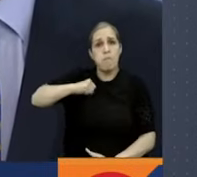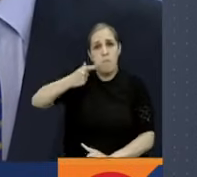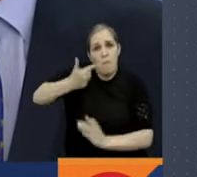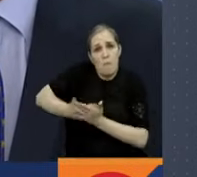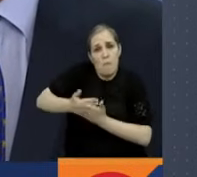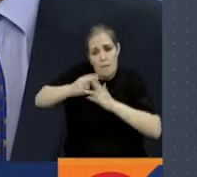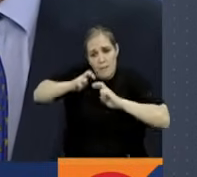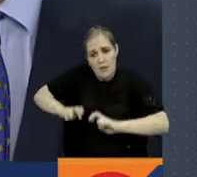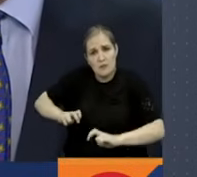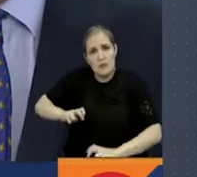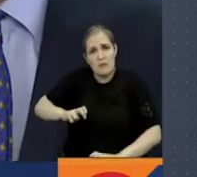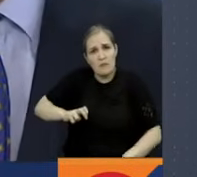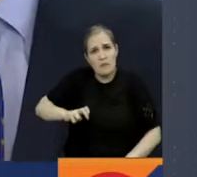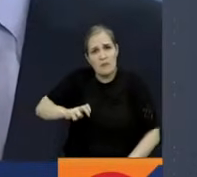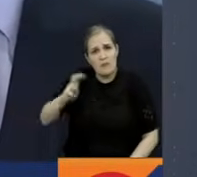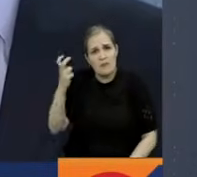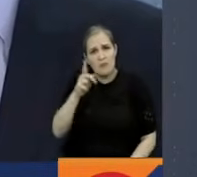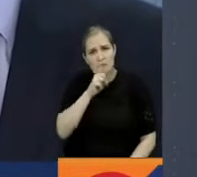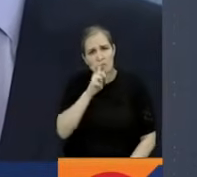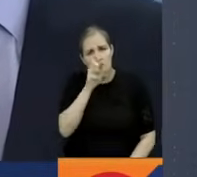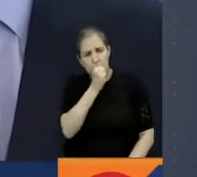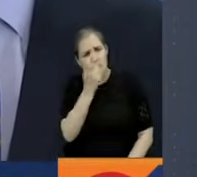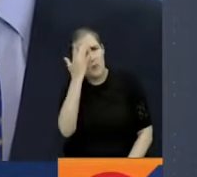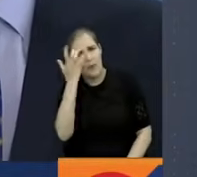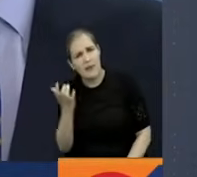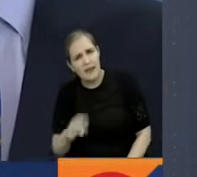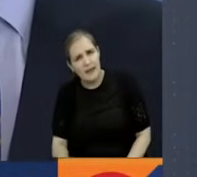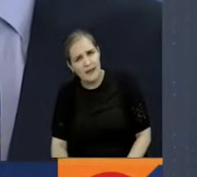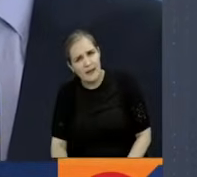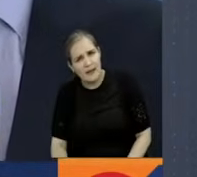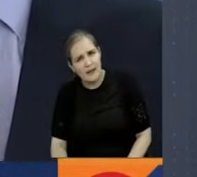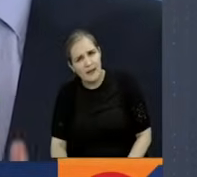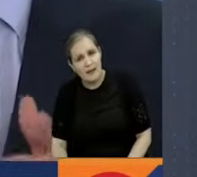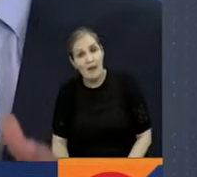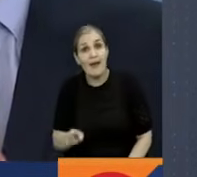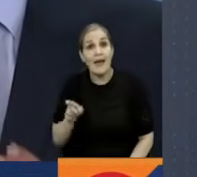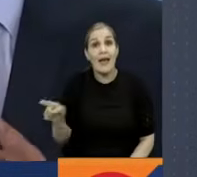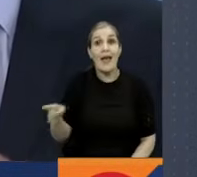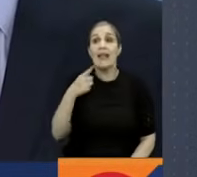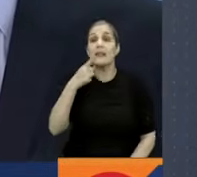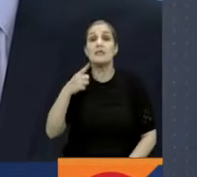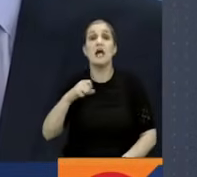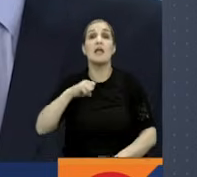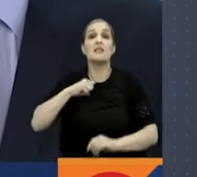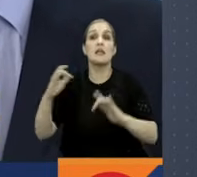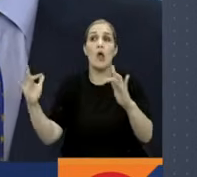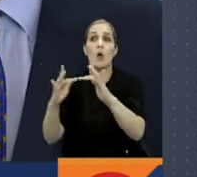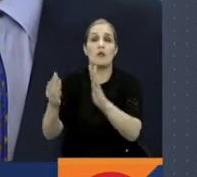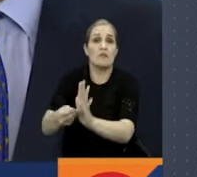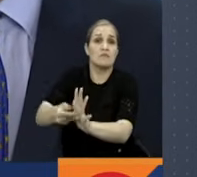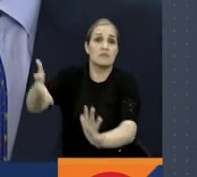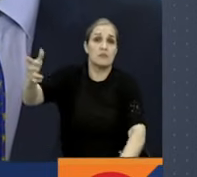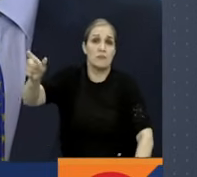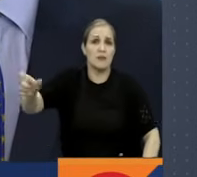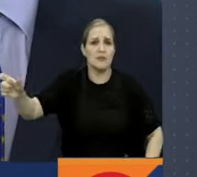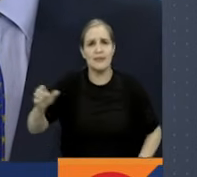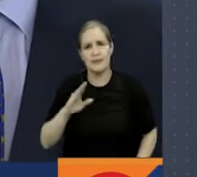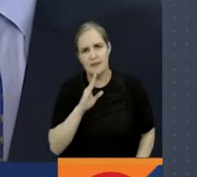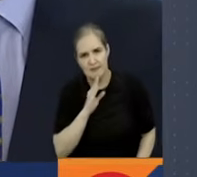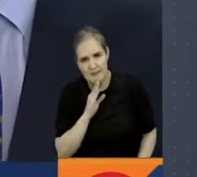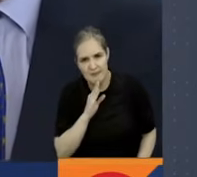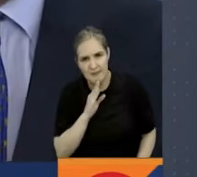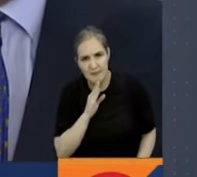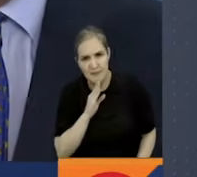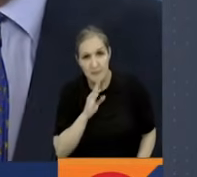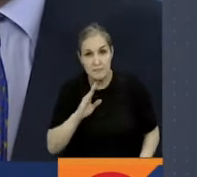Gustavo Petro? ¿A quiénes se refiere el oficio de la Fiscalía en Pereira cuando habla de gente prestante de la región y eso que